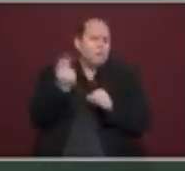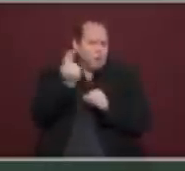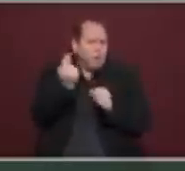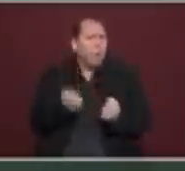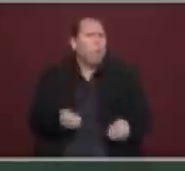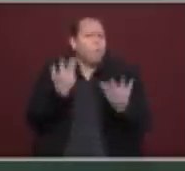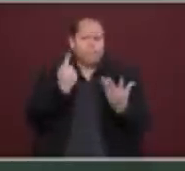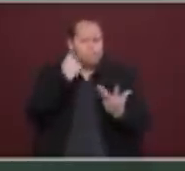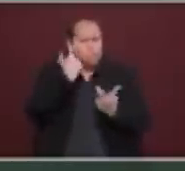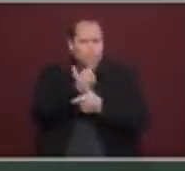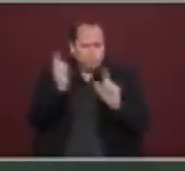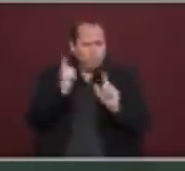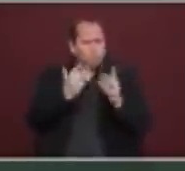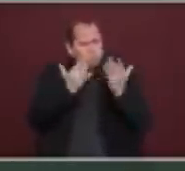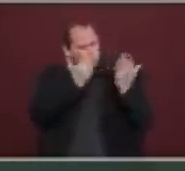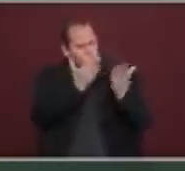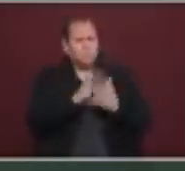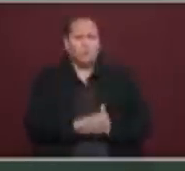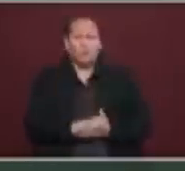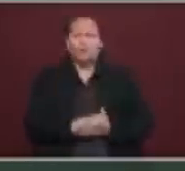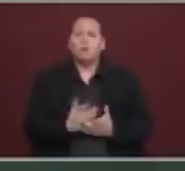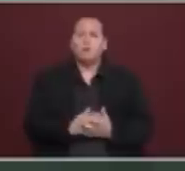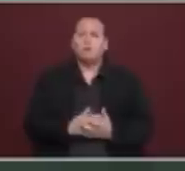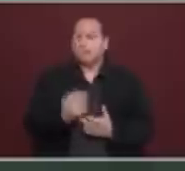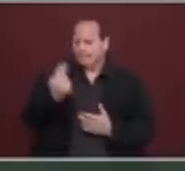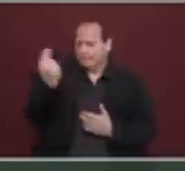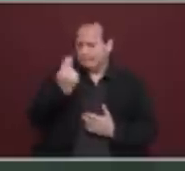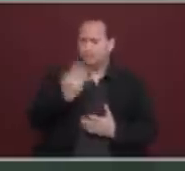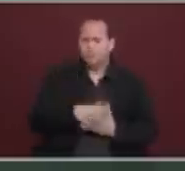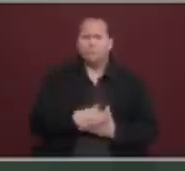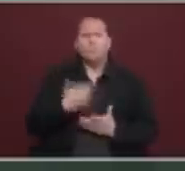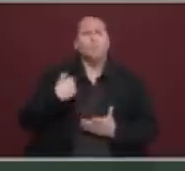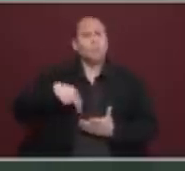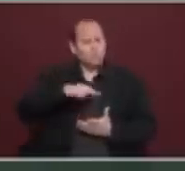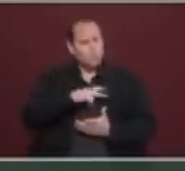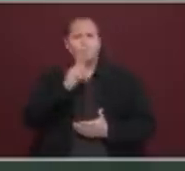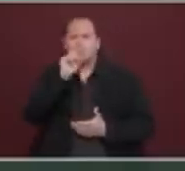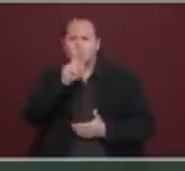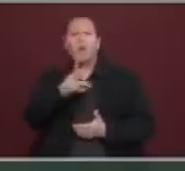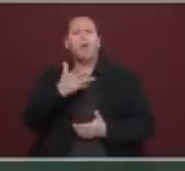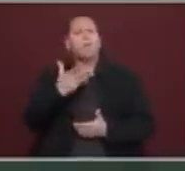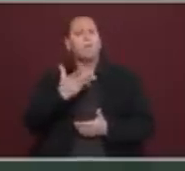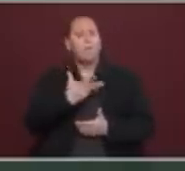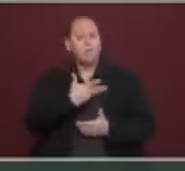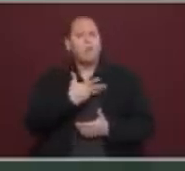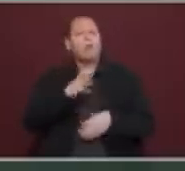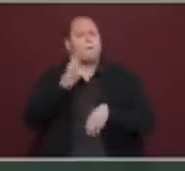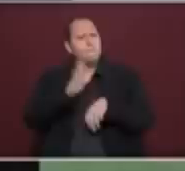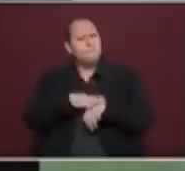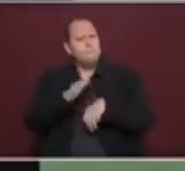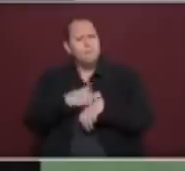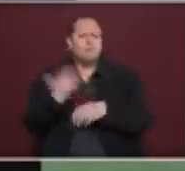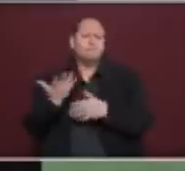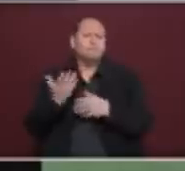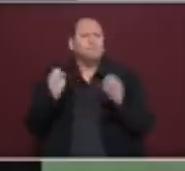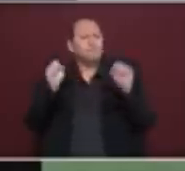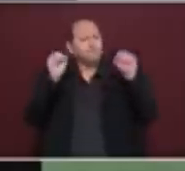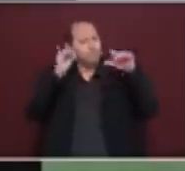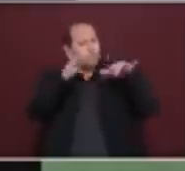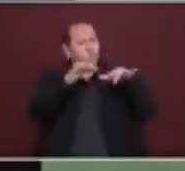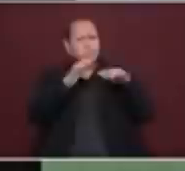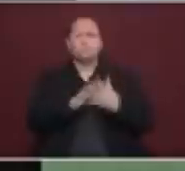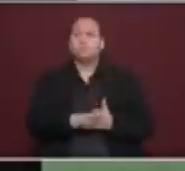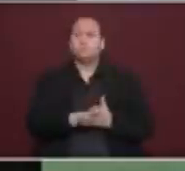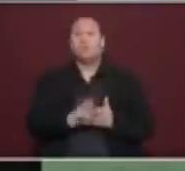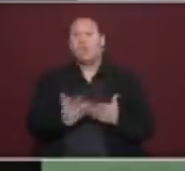desde luego qué y vamos a tener más elementos en